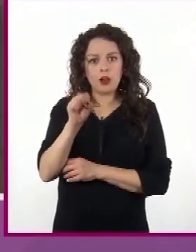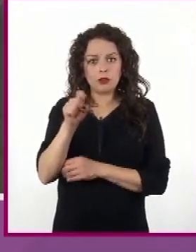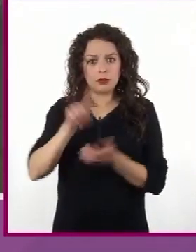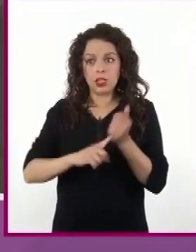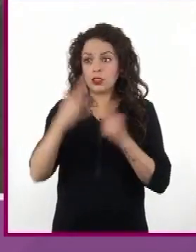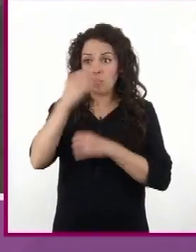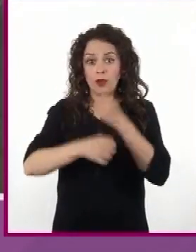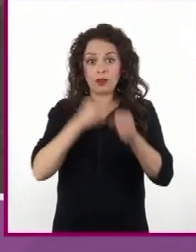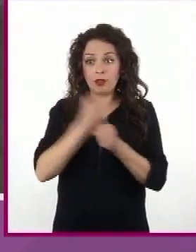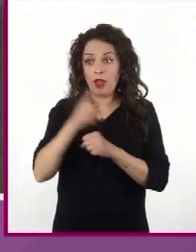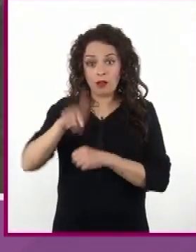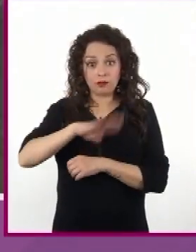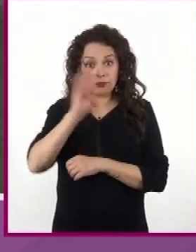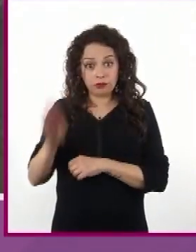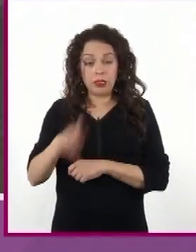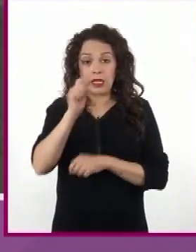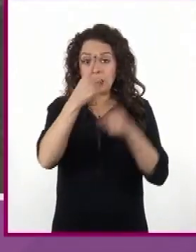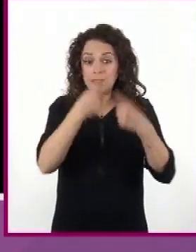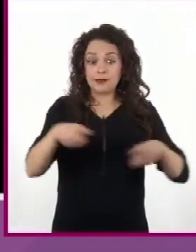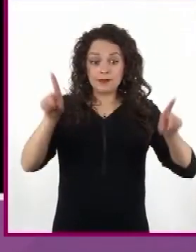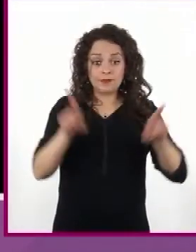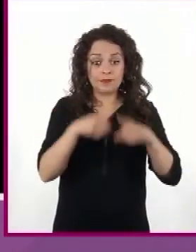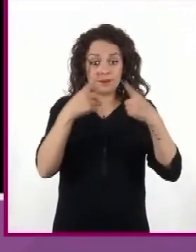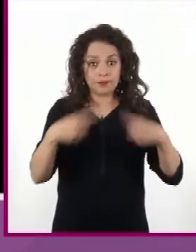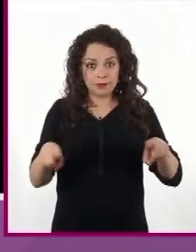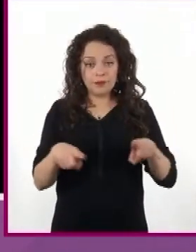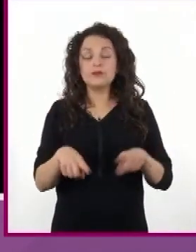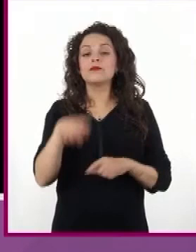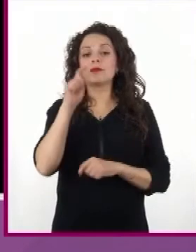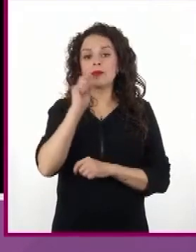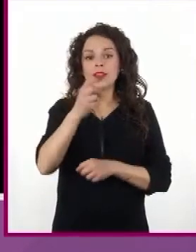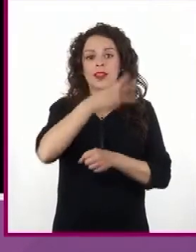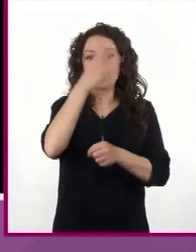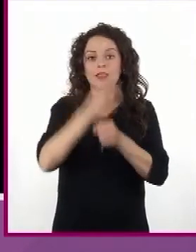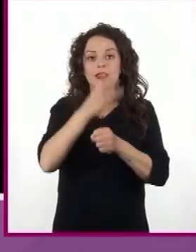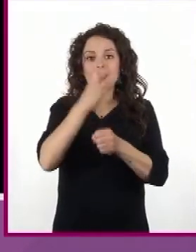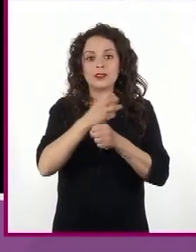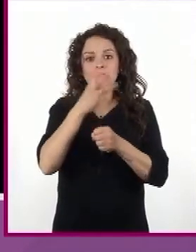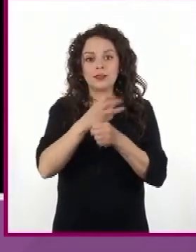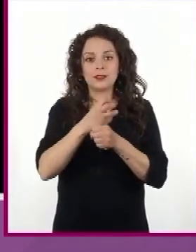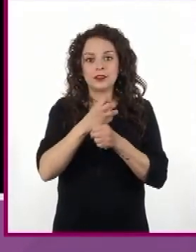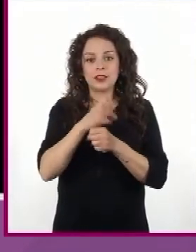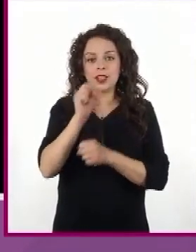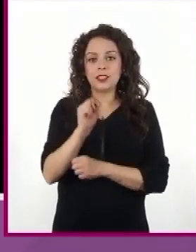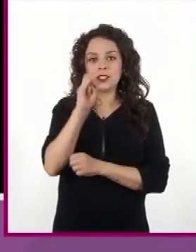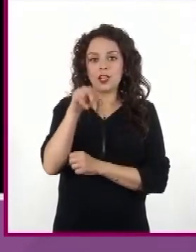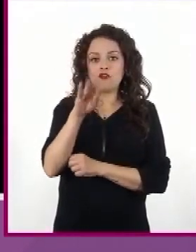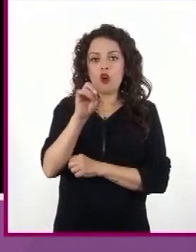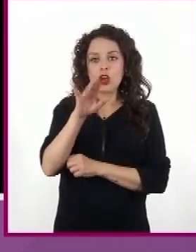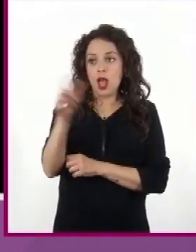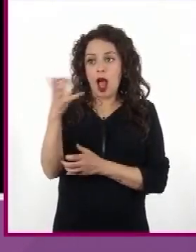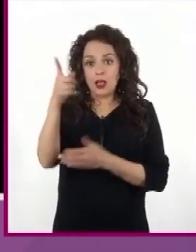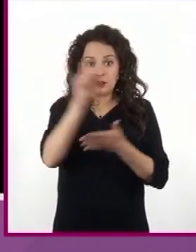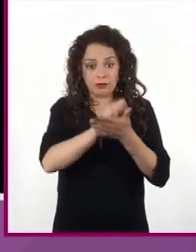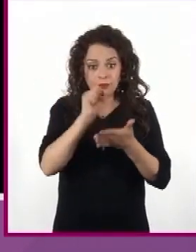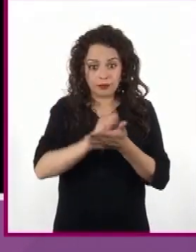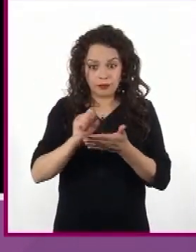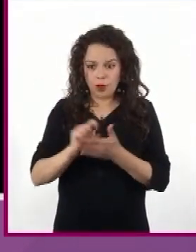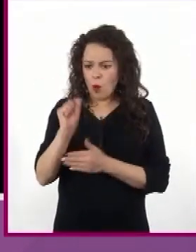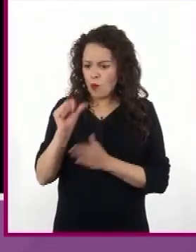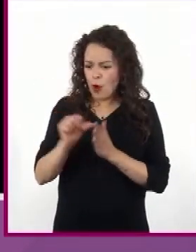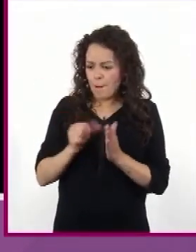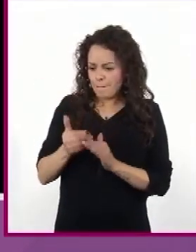natalicio, la Orquesta Sinfónica Nacional estrenará su 3ª sinfonía, la cual completó pocos meses antes de su